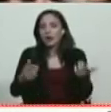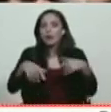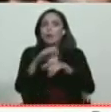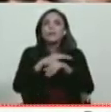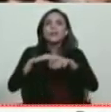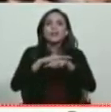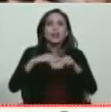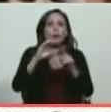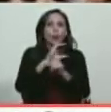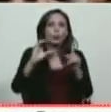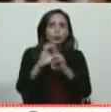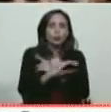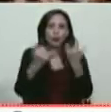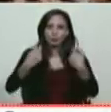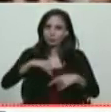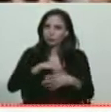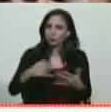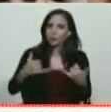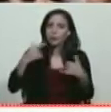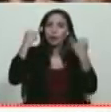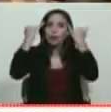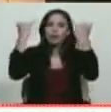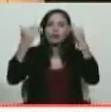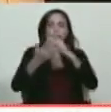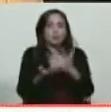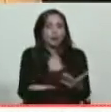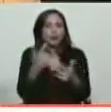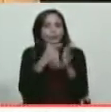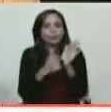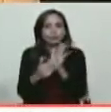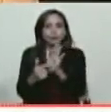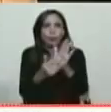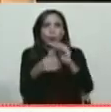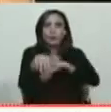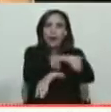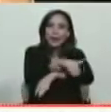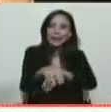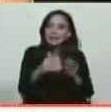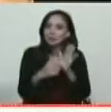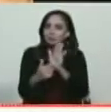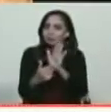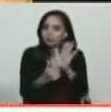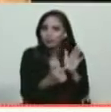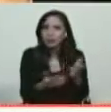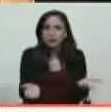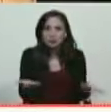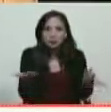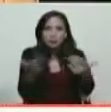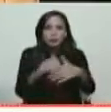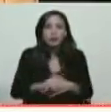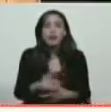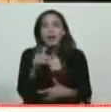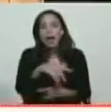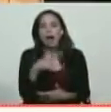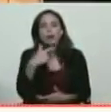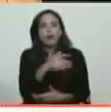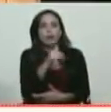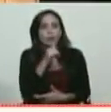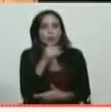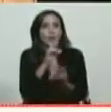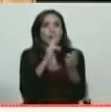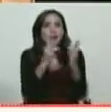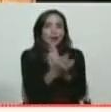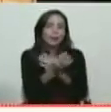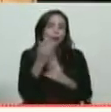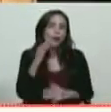Cultura ya hemos lanzado una estrategia comunicacional de calle, porque hay que recordar que si bien es cierto, las redes sociales impactan en un sector